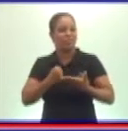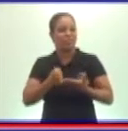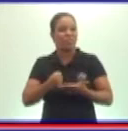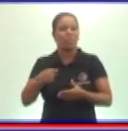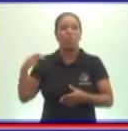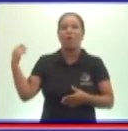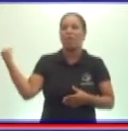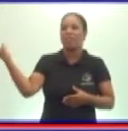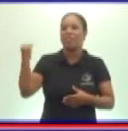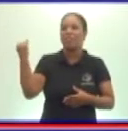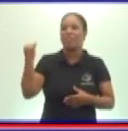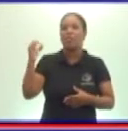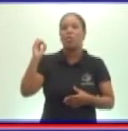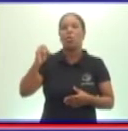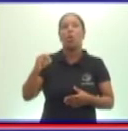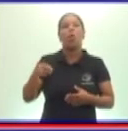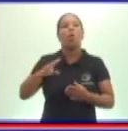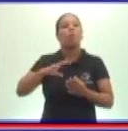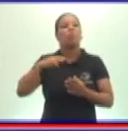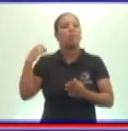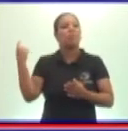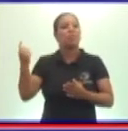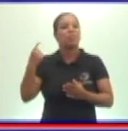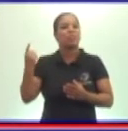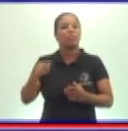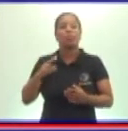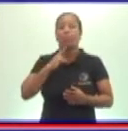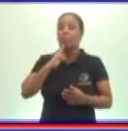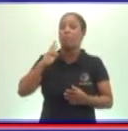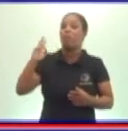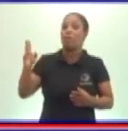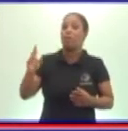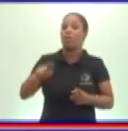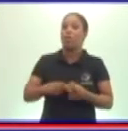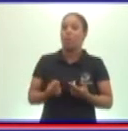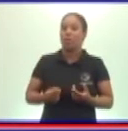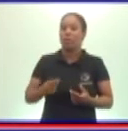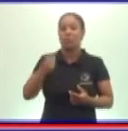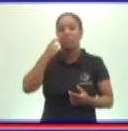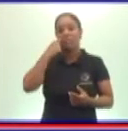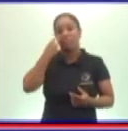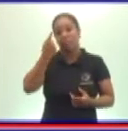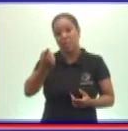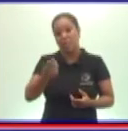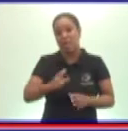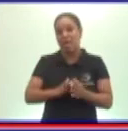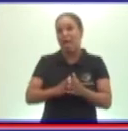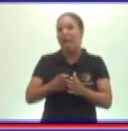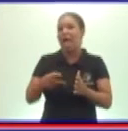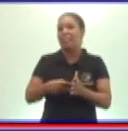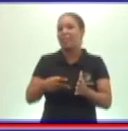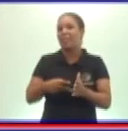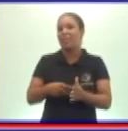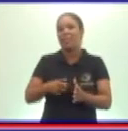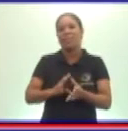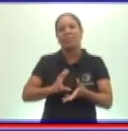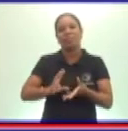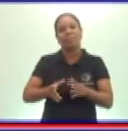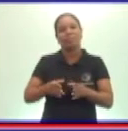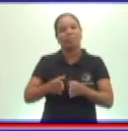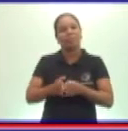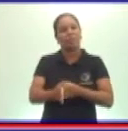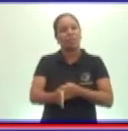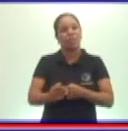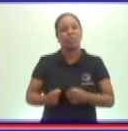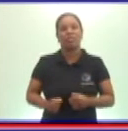quienes dicen, esos son valores, pero los valores se expresan a través de los comportamientos. Por lo tanto, es un conocimiento profundo que expresa